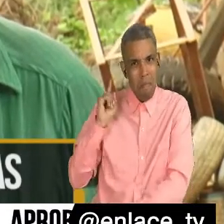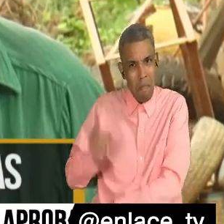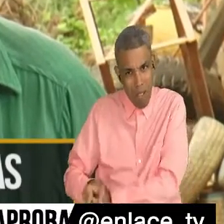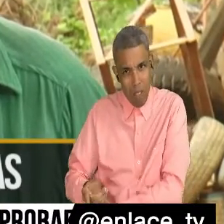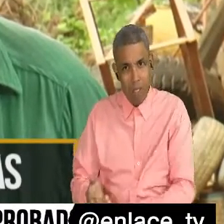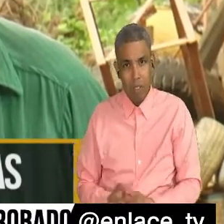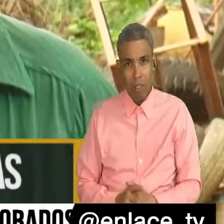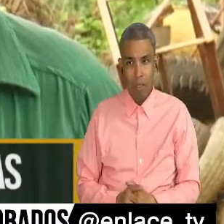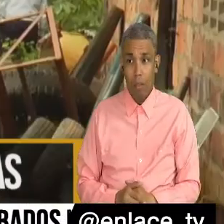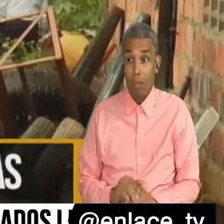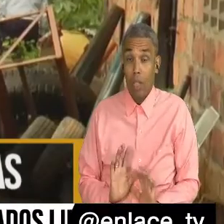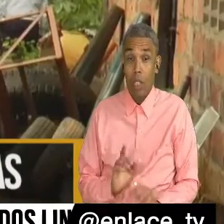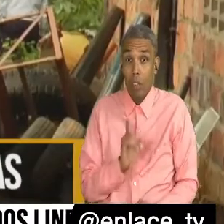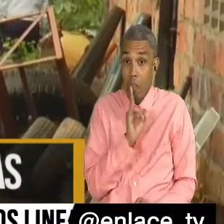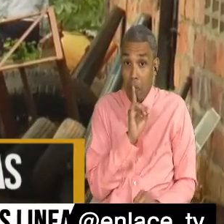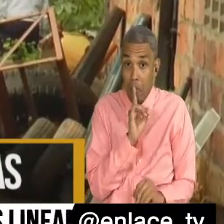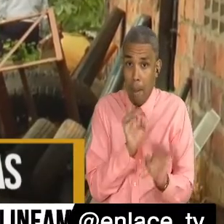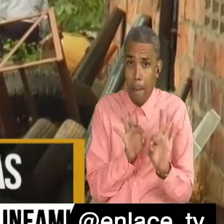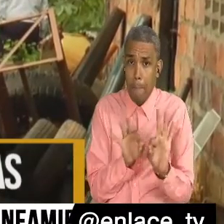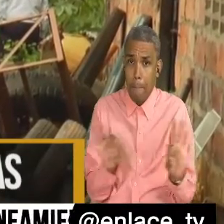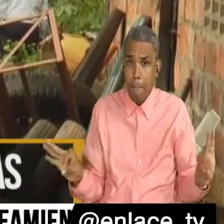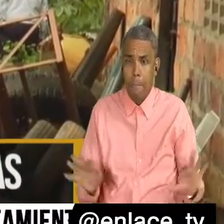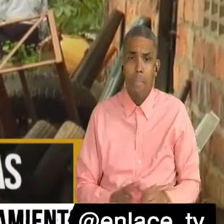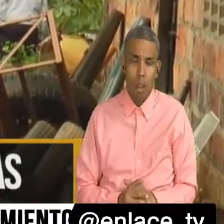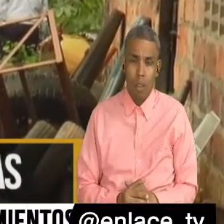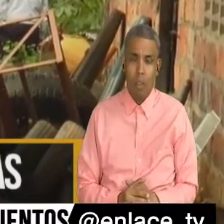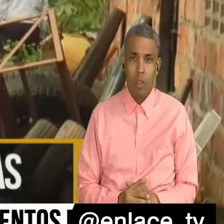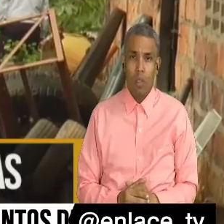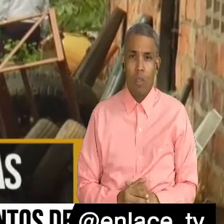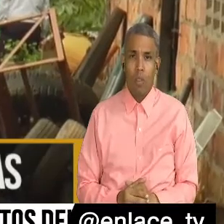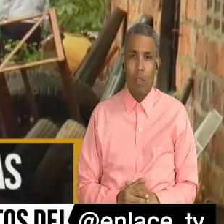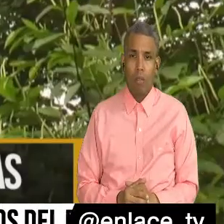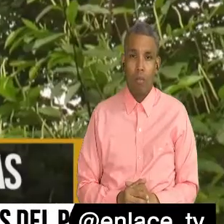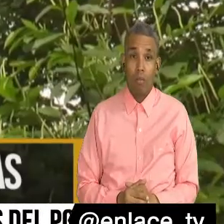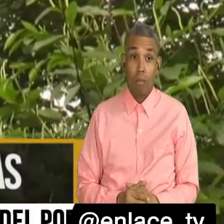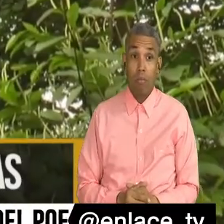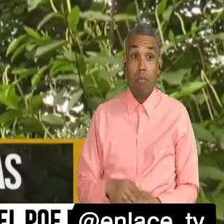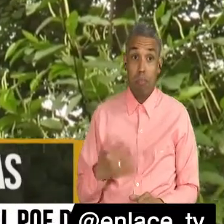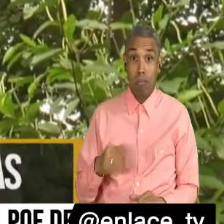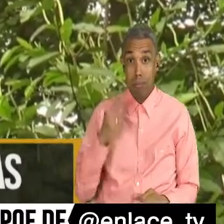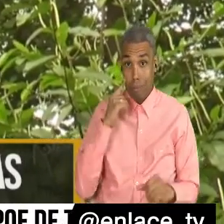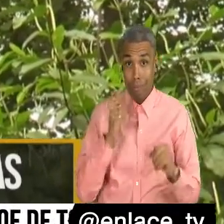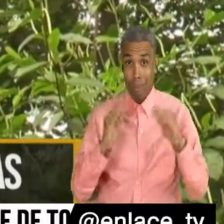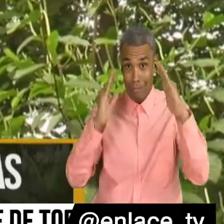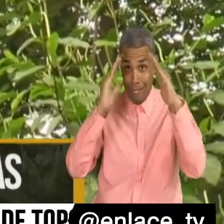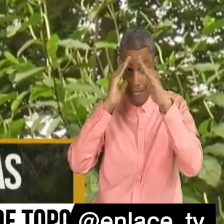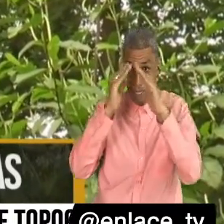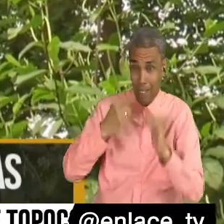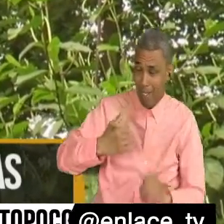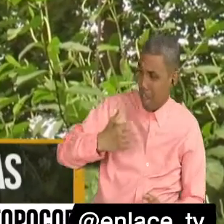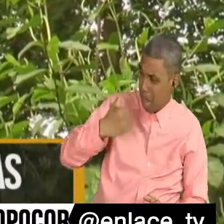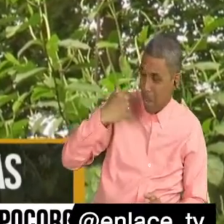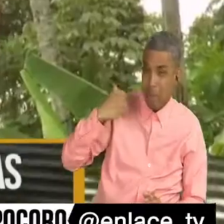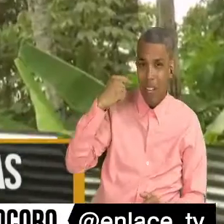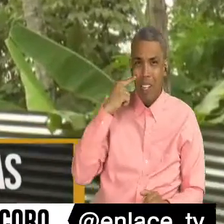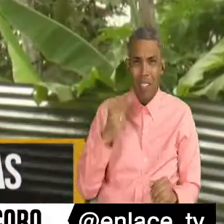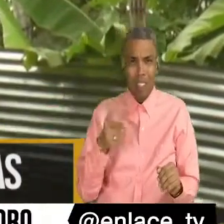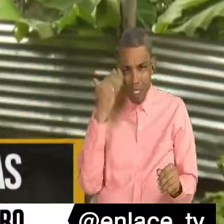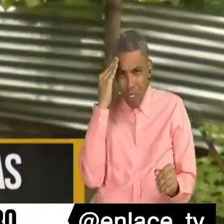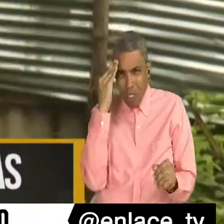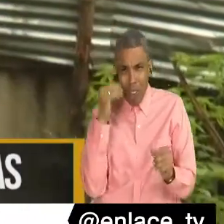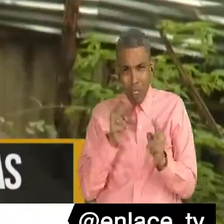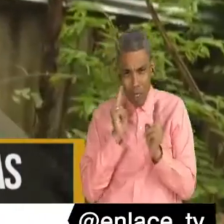no se ha adelantado más. Lo grave de esta situación radica en que en la parte posterior de su vivienda este hombre tiene esta pesada máquina varada por falta de